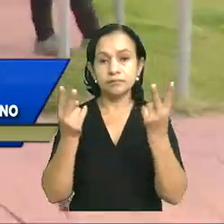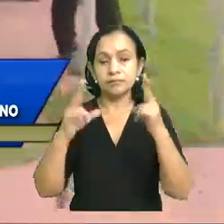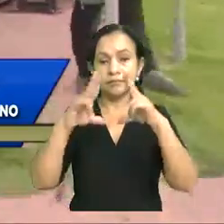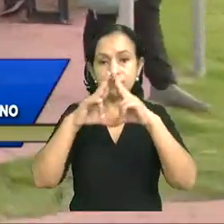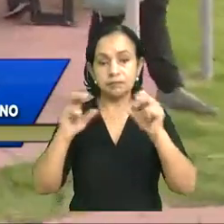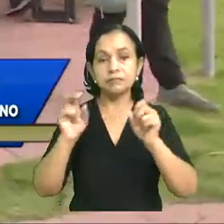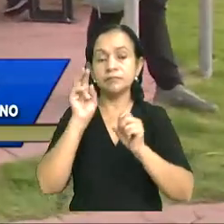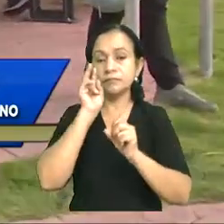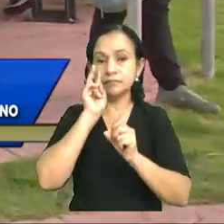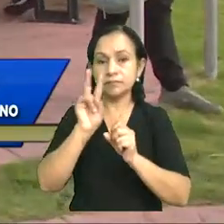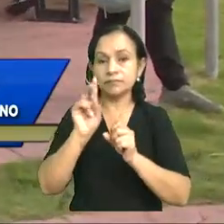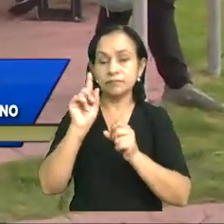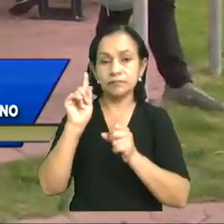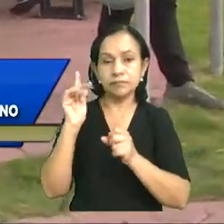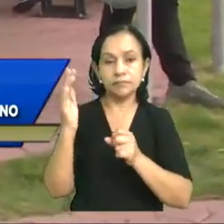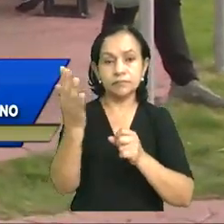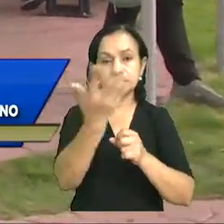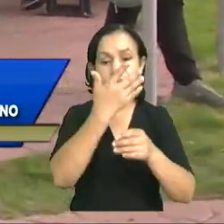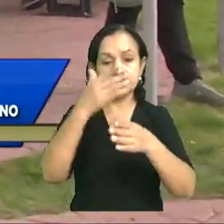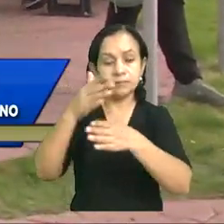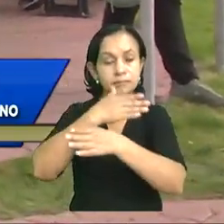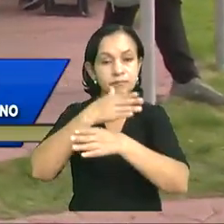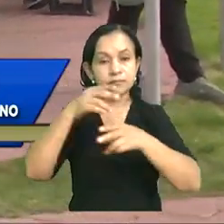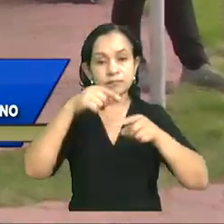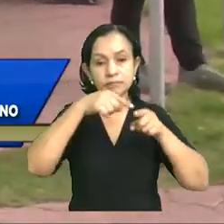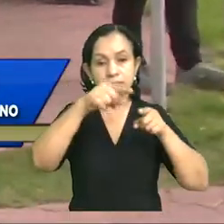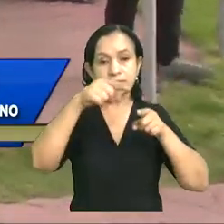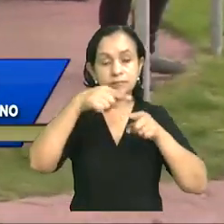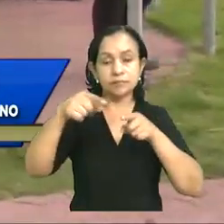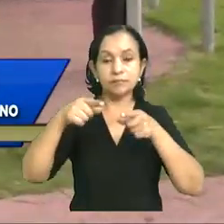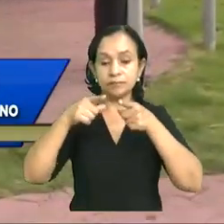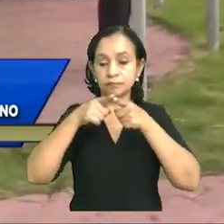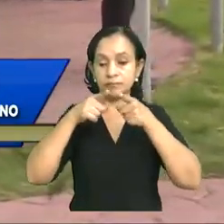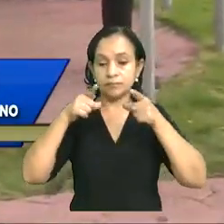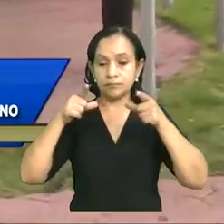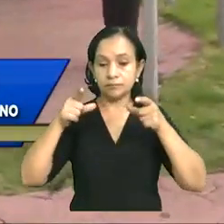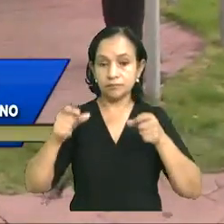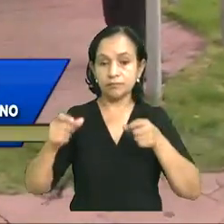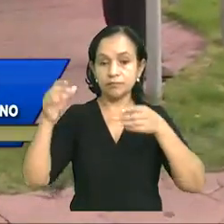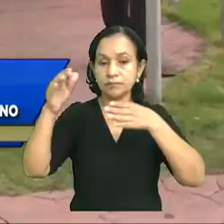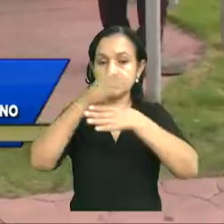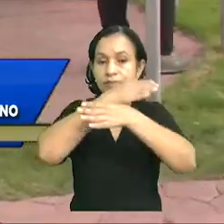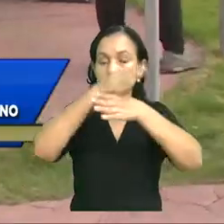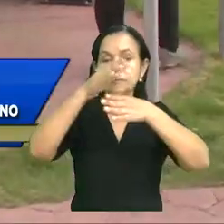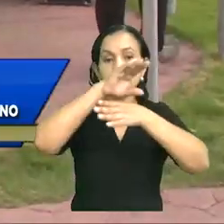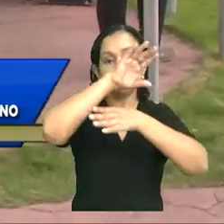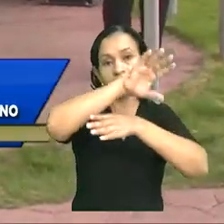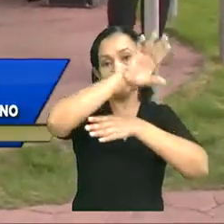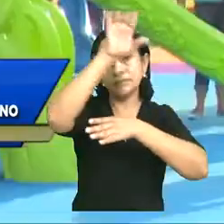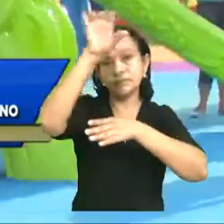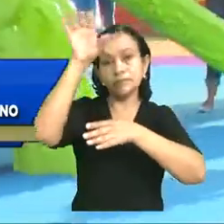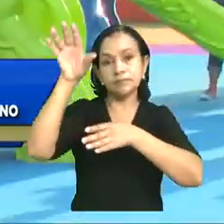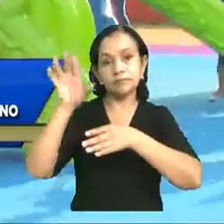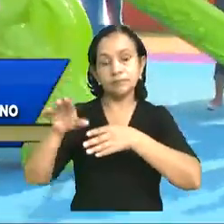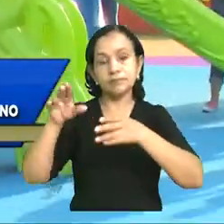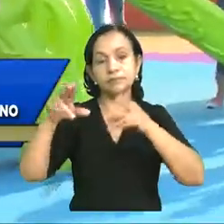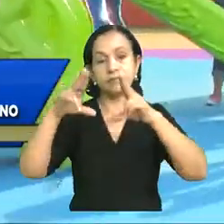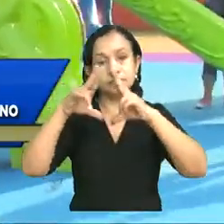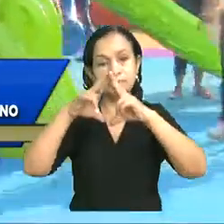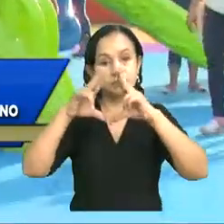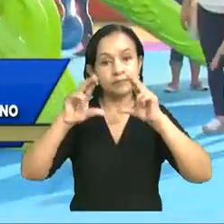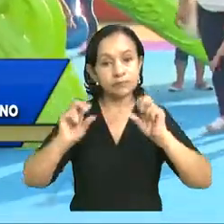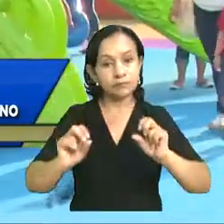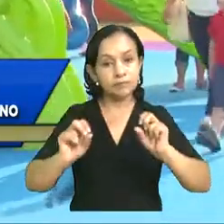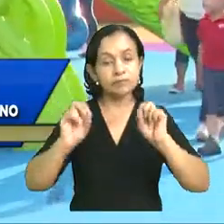se replica en todo el territorio, es decir, esto lo vemos en Managua, pero también están presentes en todo el país. Dentro de esa